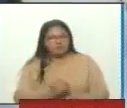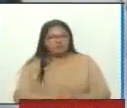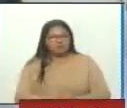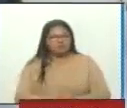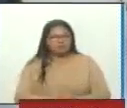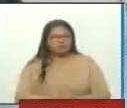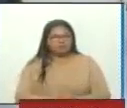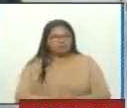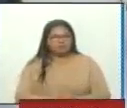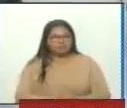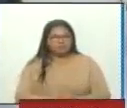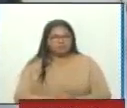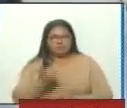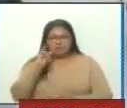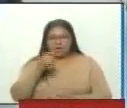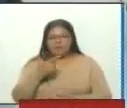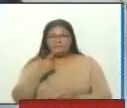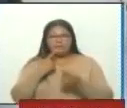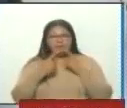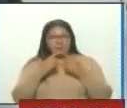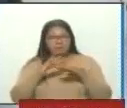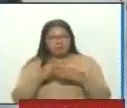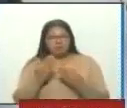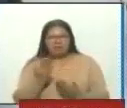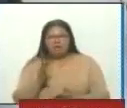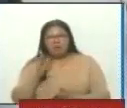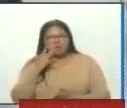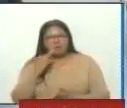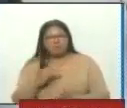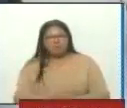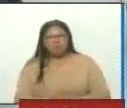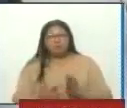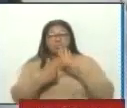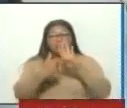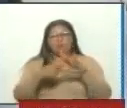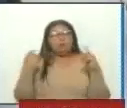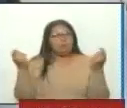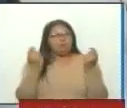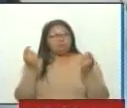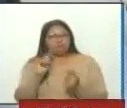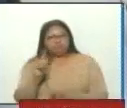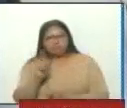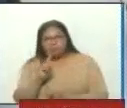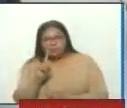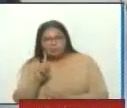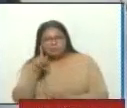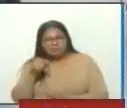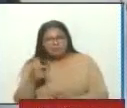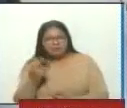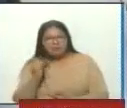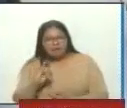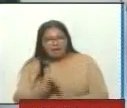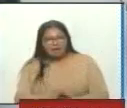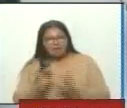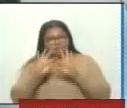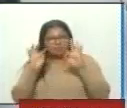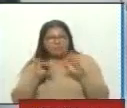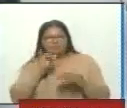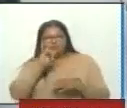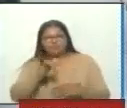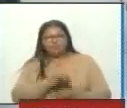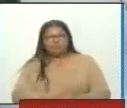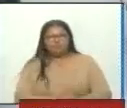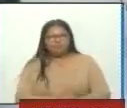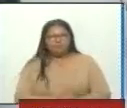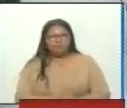existe el periodismo. Sí, claro. El periodismo no existe para que saquemos nada más que propaganda. El periodismo existe para informar,